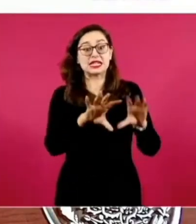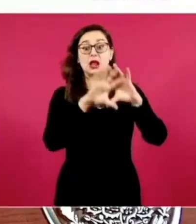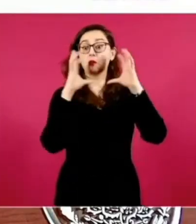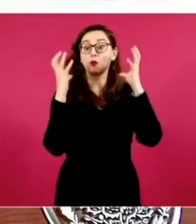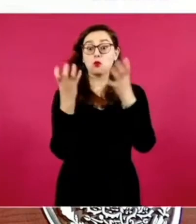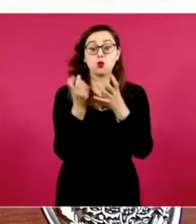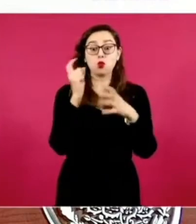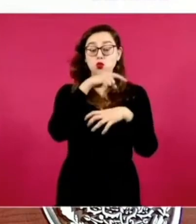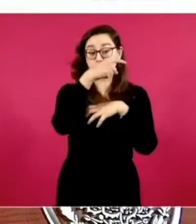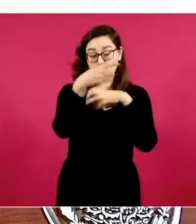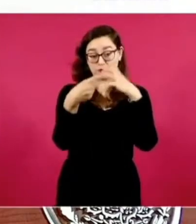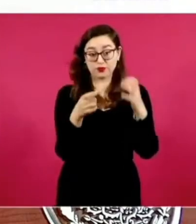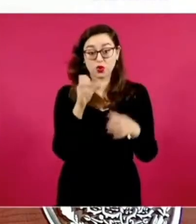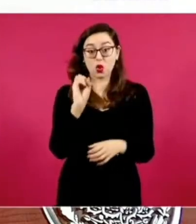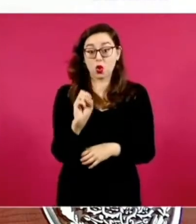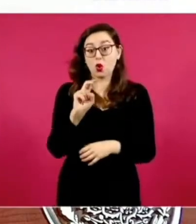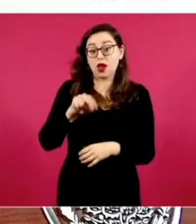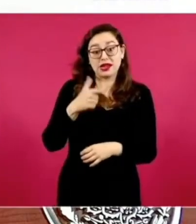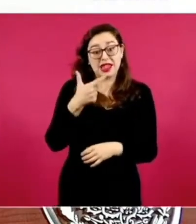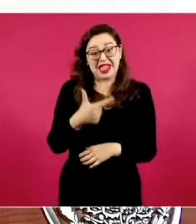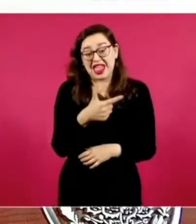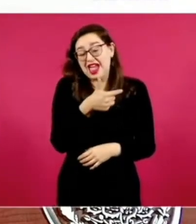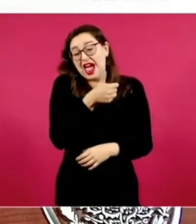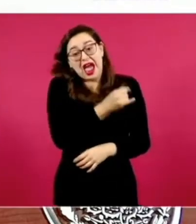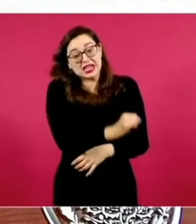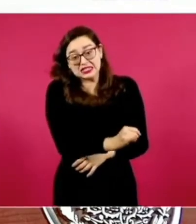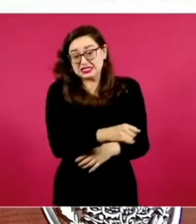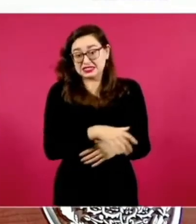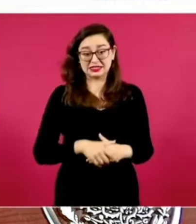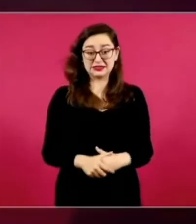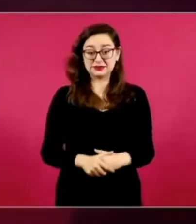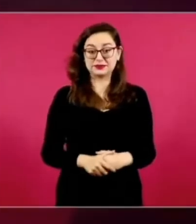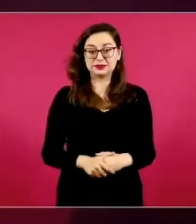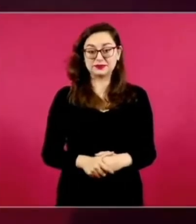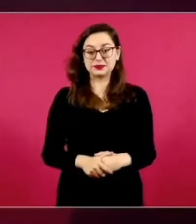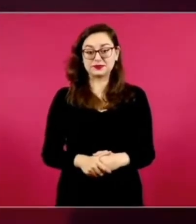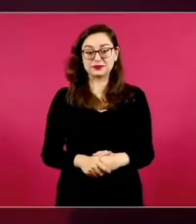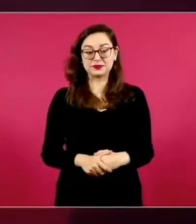Las llamadas organizaciones no gubernamentales,